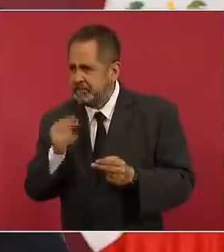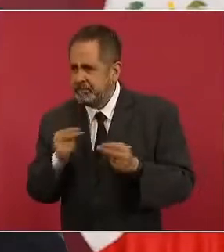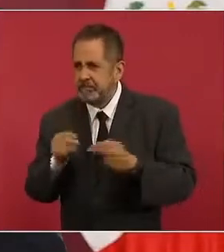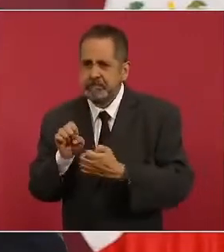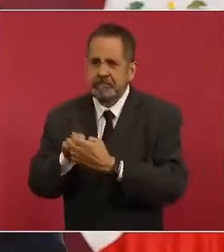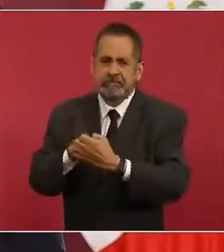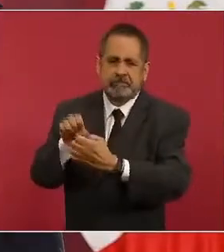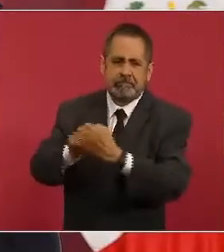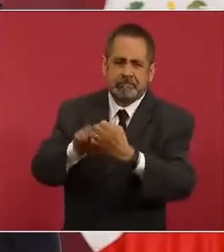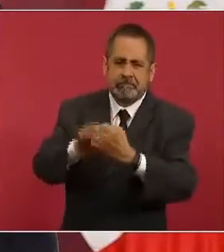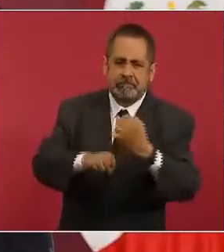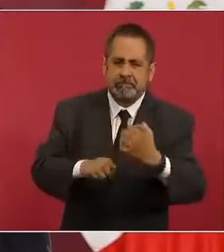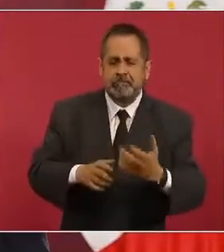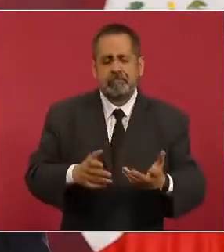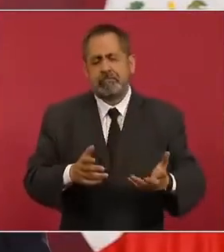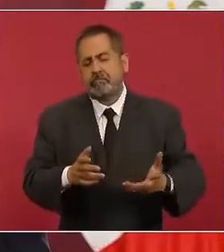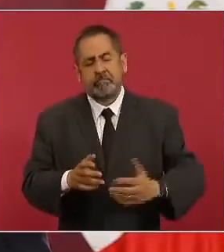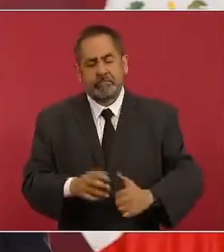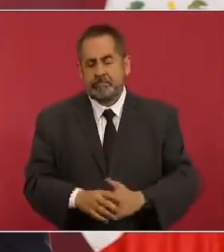engañando.